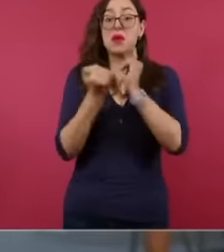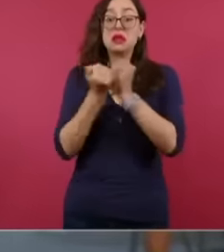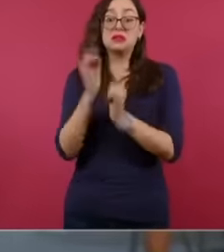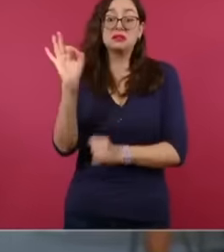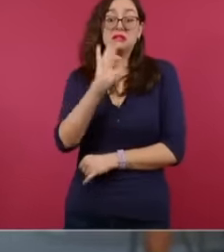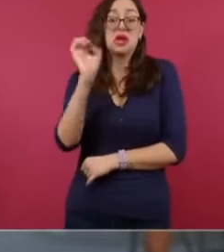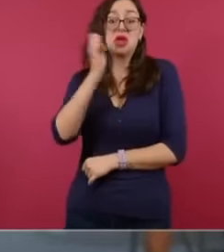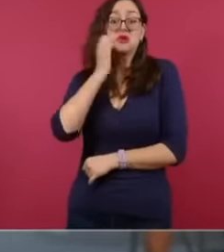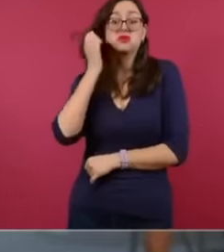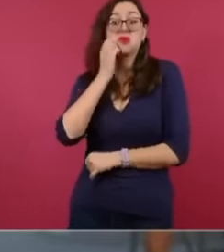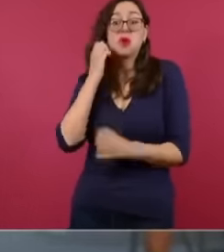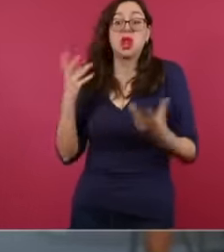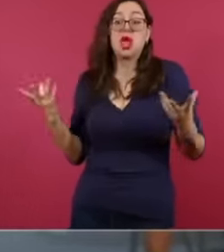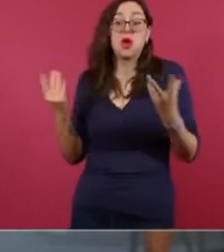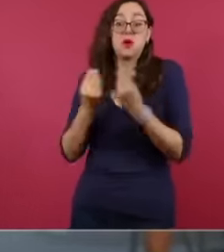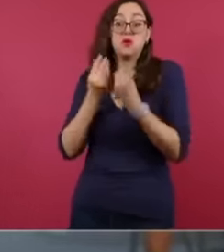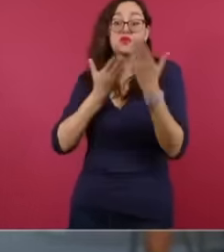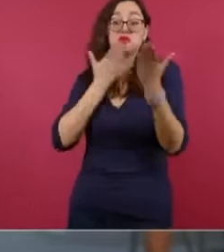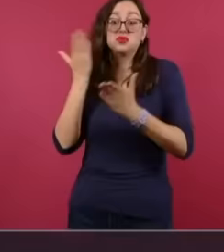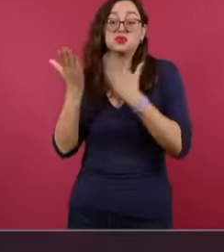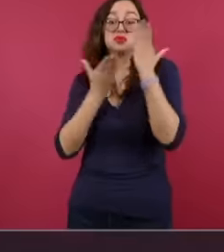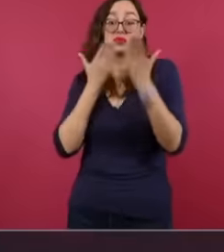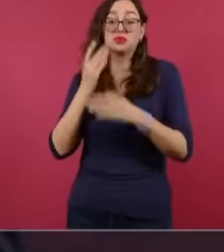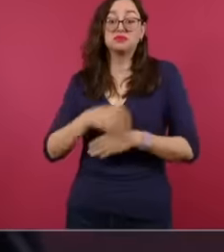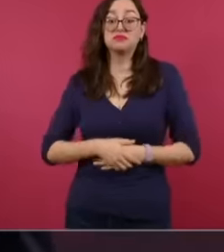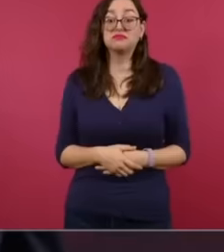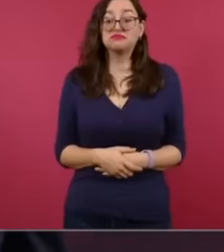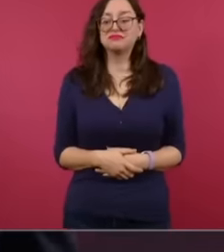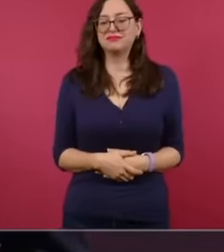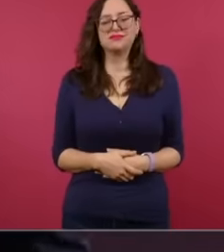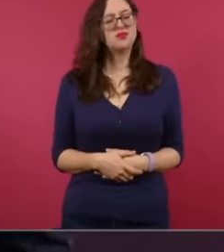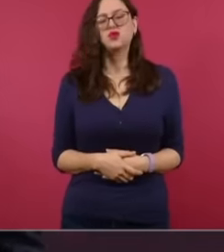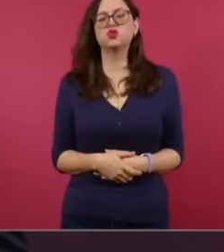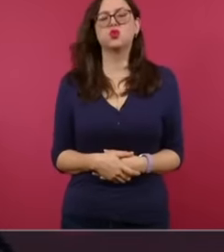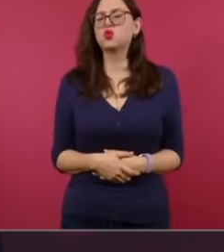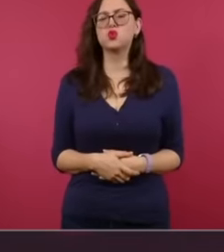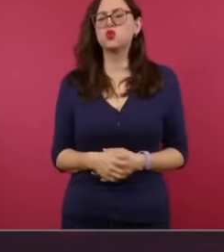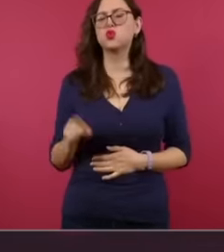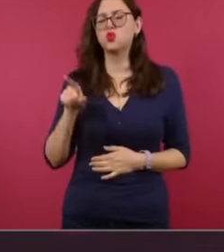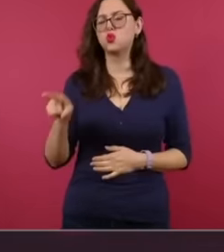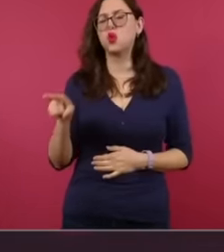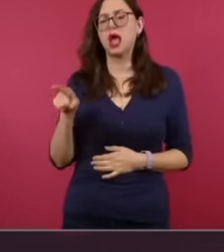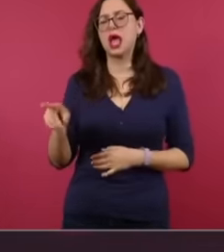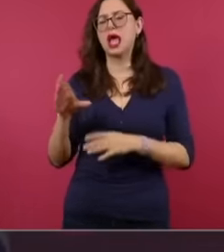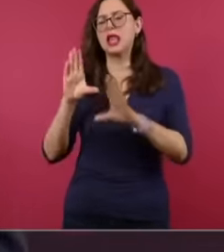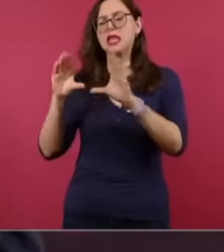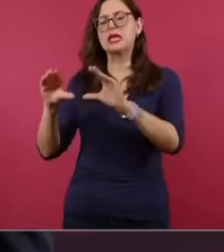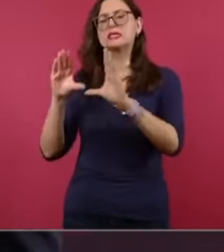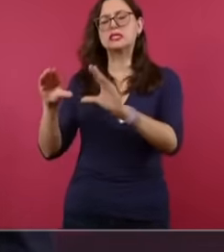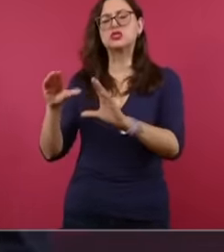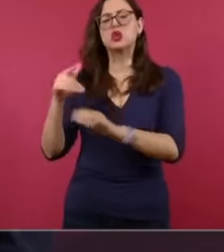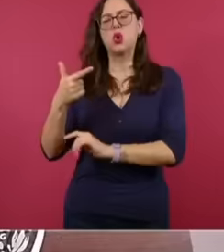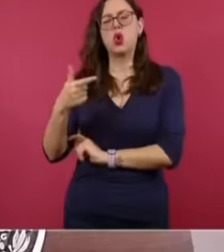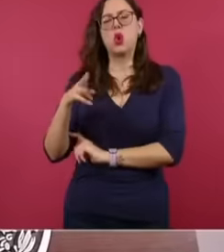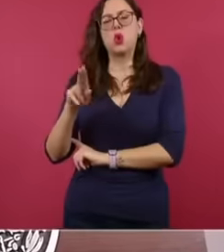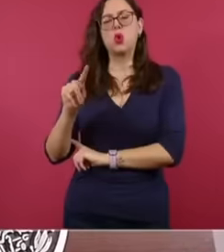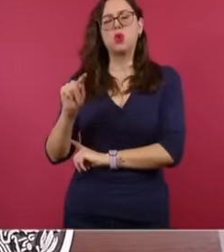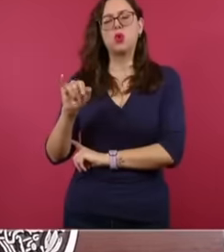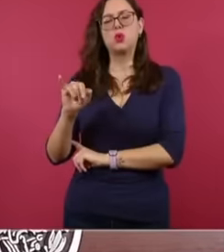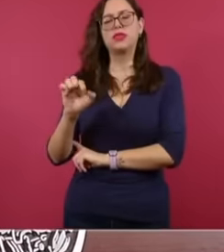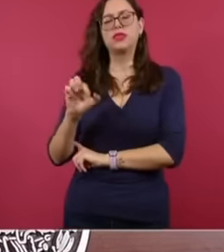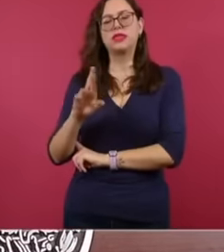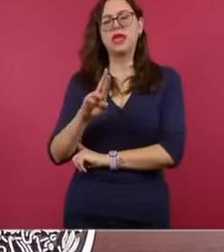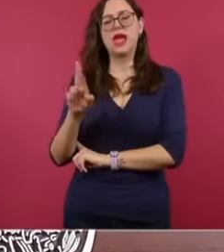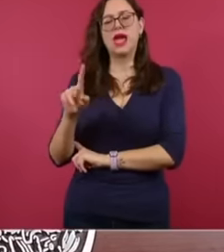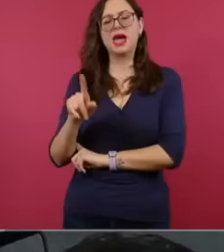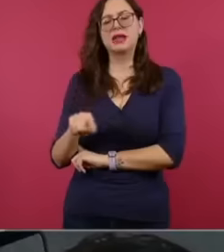porque ¿cómo repiten las mismas frases de política? Ahí lo educó Gutiérrez Barrios. Sí. O sea, pero entonces,